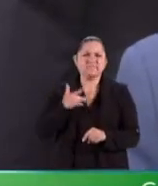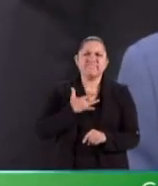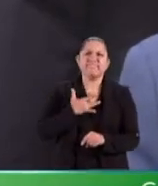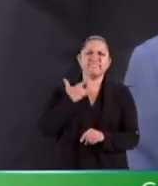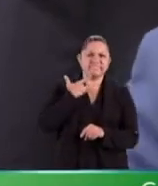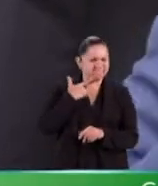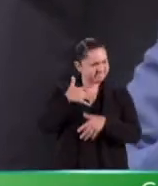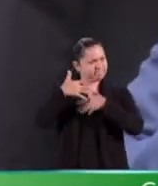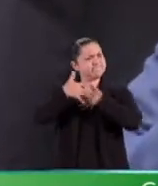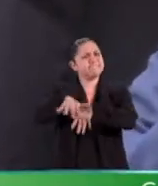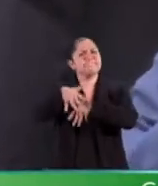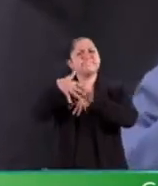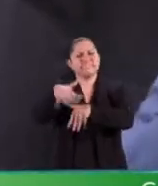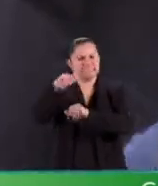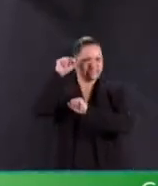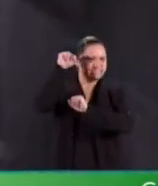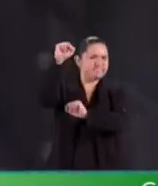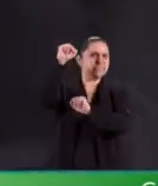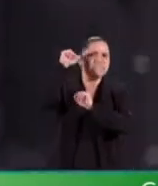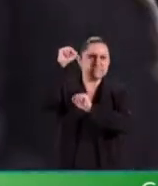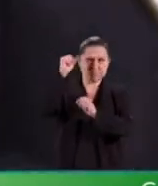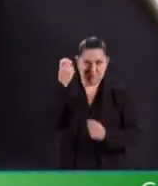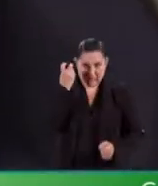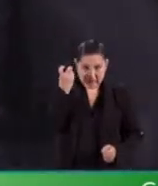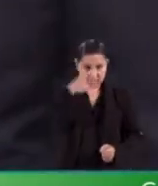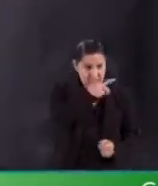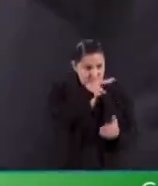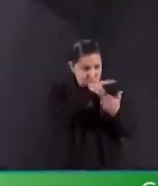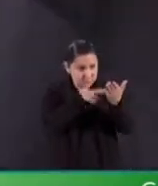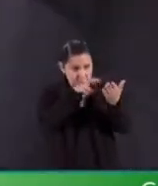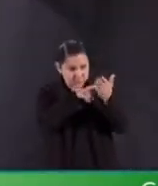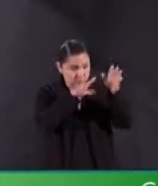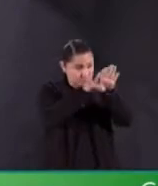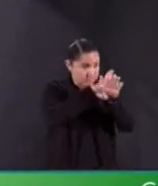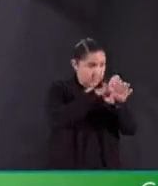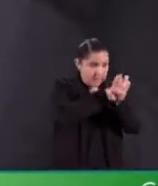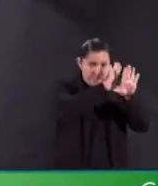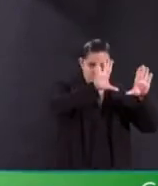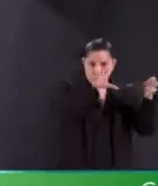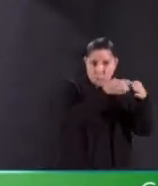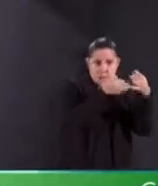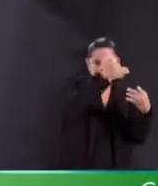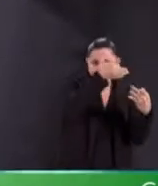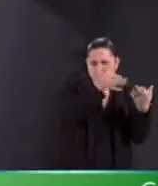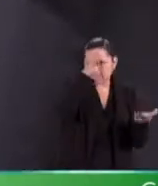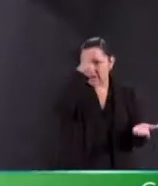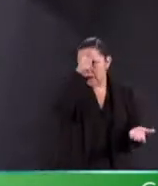calles para manifestar su profundo rechazo a la reforma del Poder Judicial.